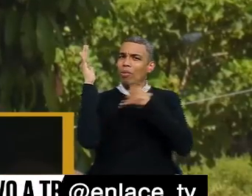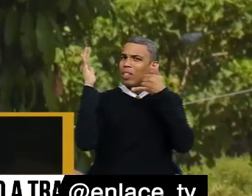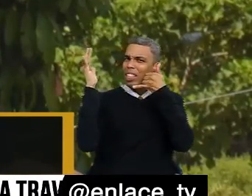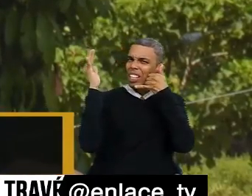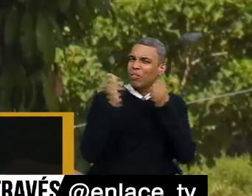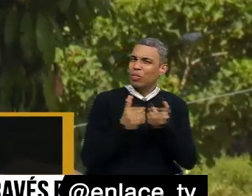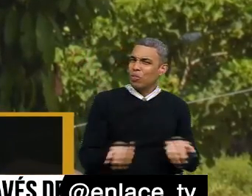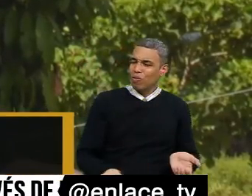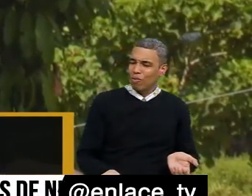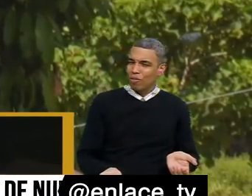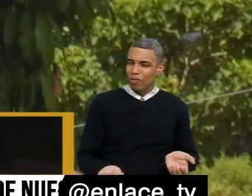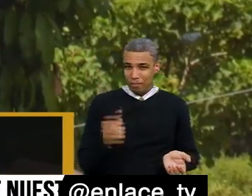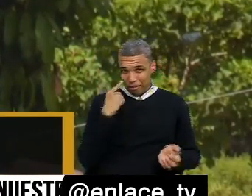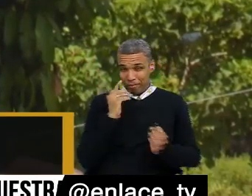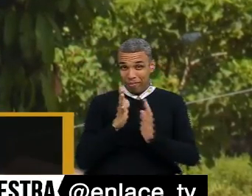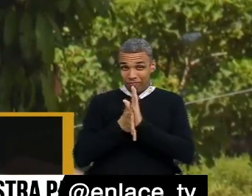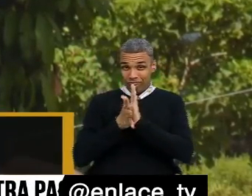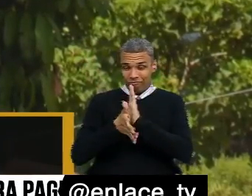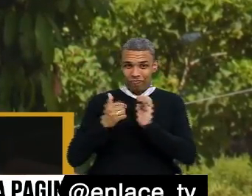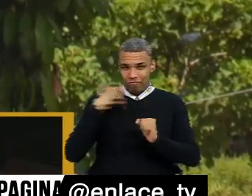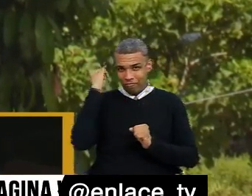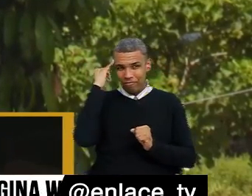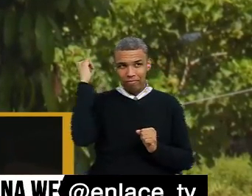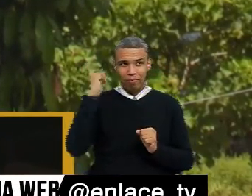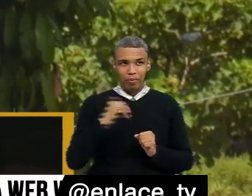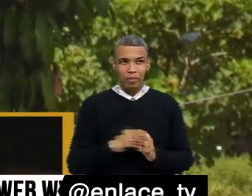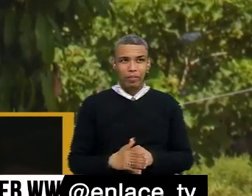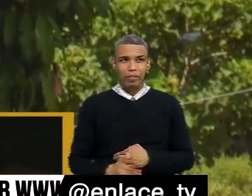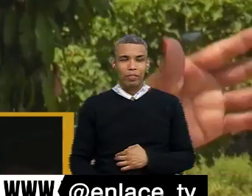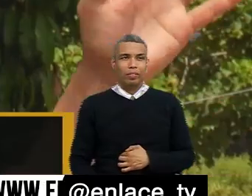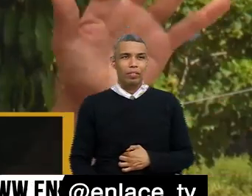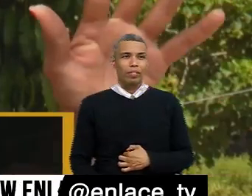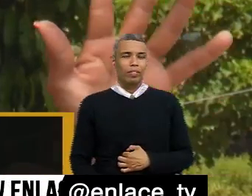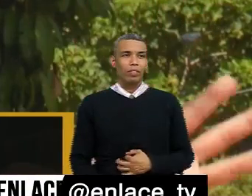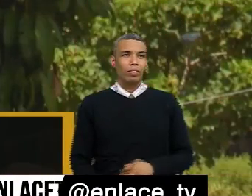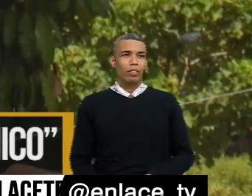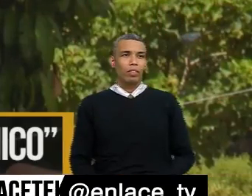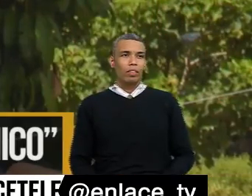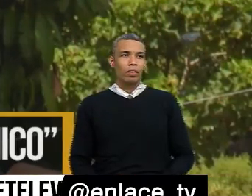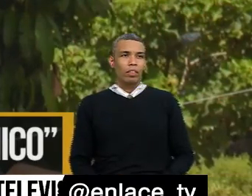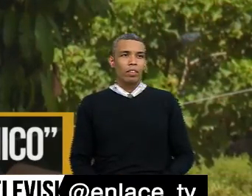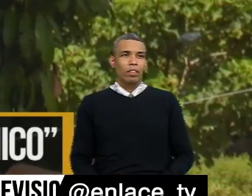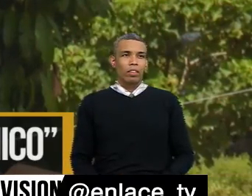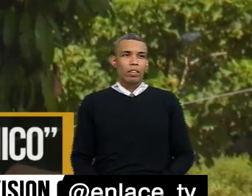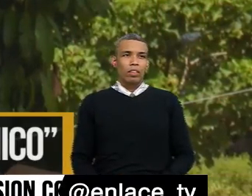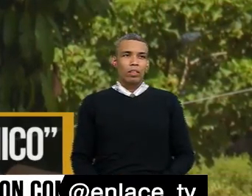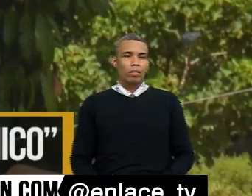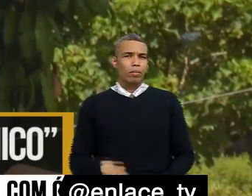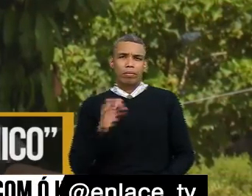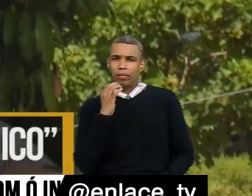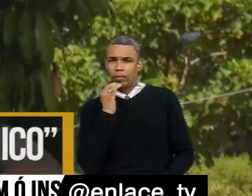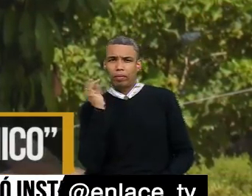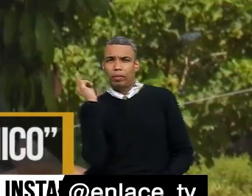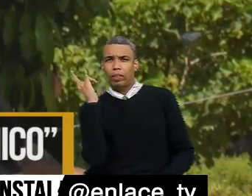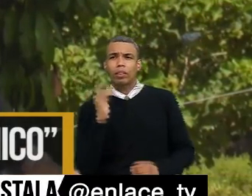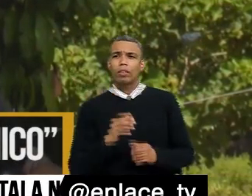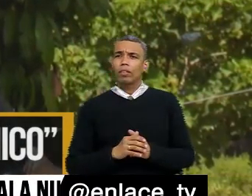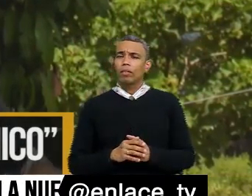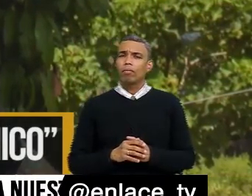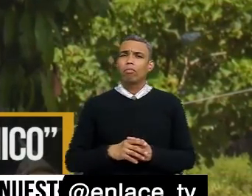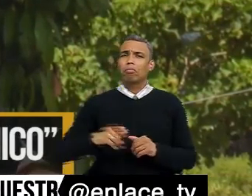cualquier emergencia estamos buscando de pronto si una ayuda como para un sistema de una alarma, una corneta, porque hay muchas